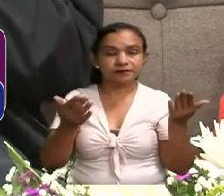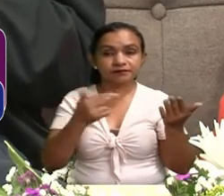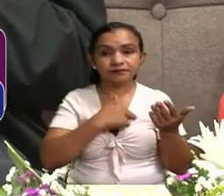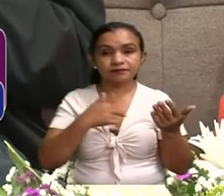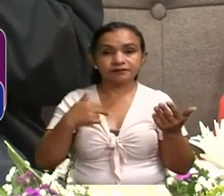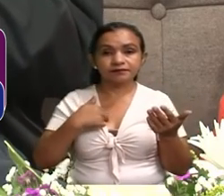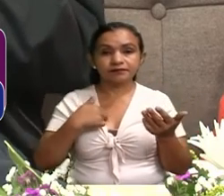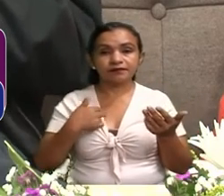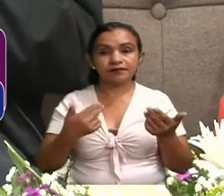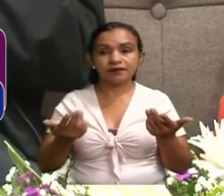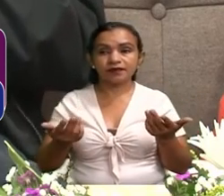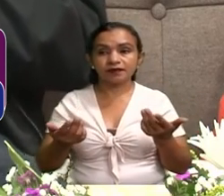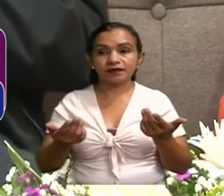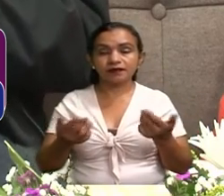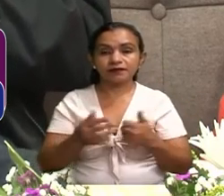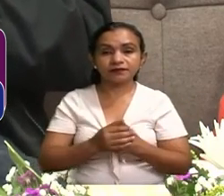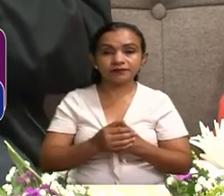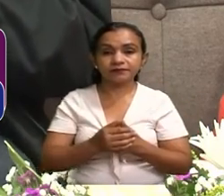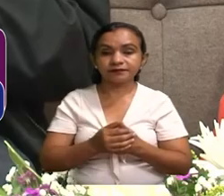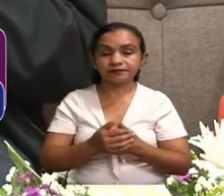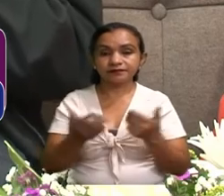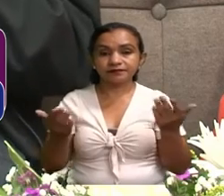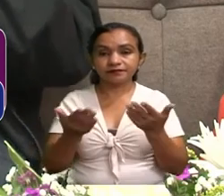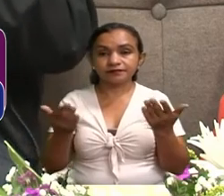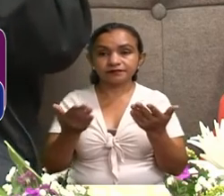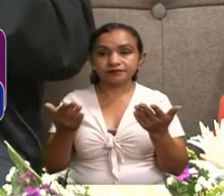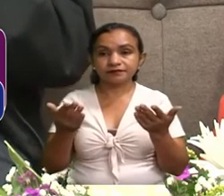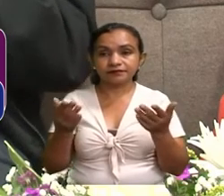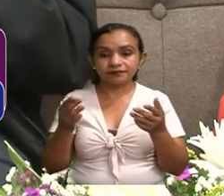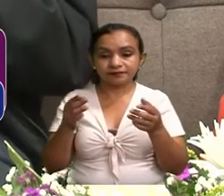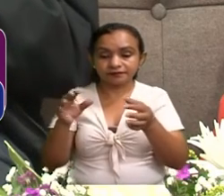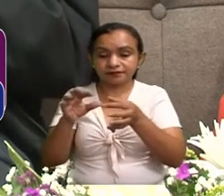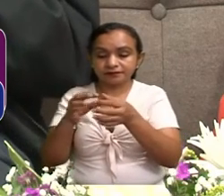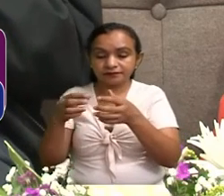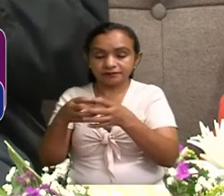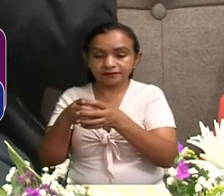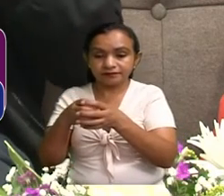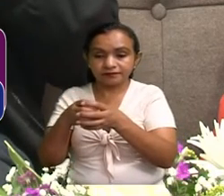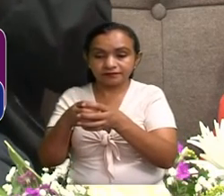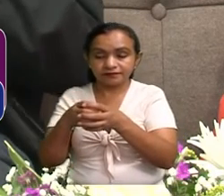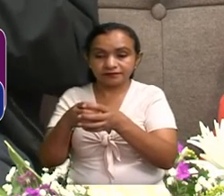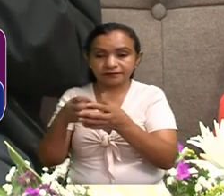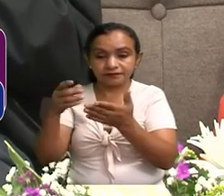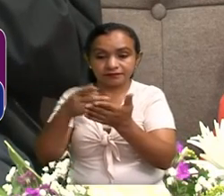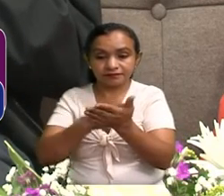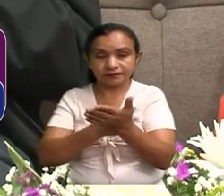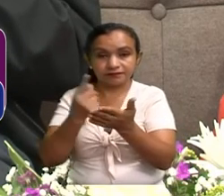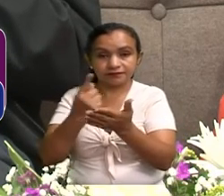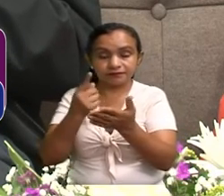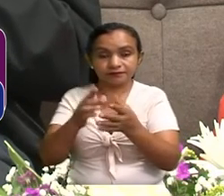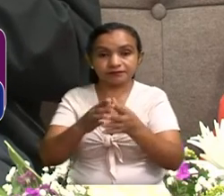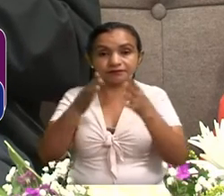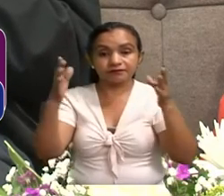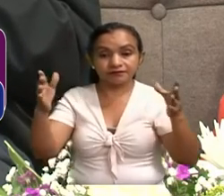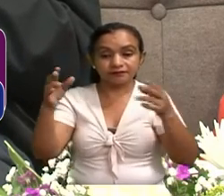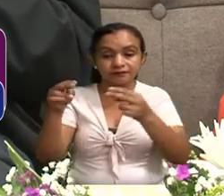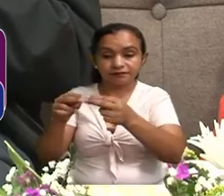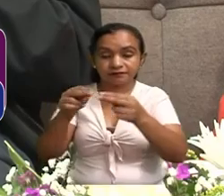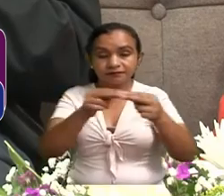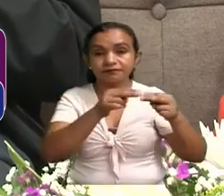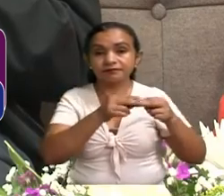a ver ahora exactamente como una microrregión ahí que se va a abastecer de un proyecto grande,